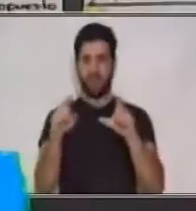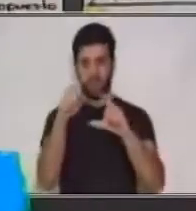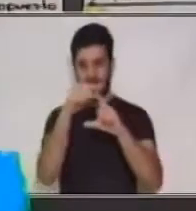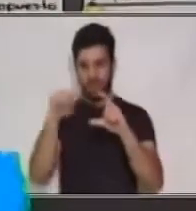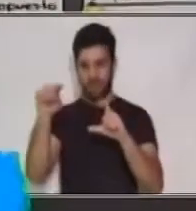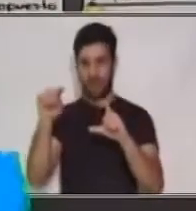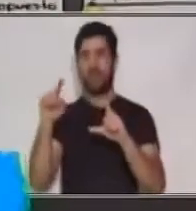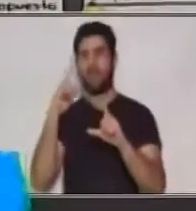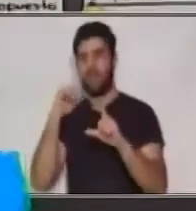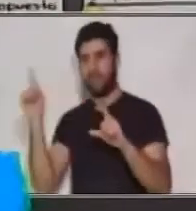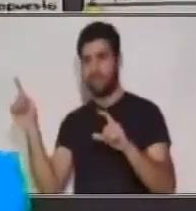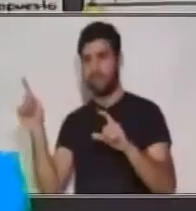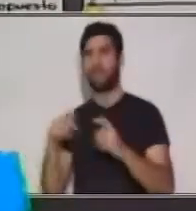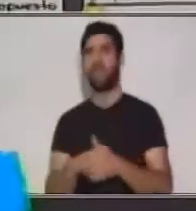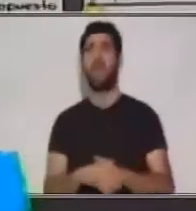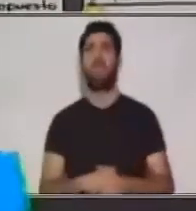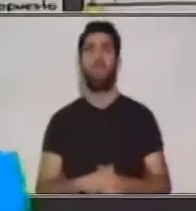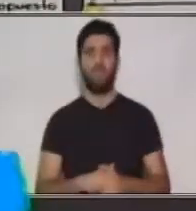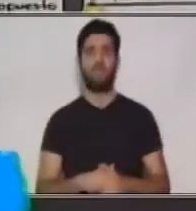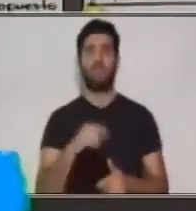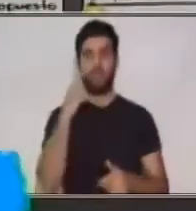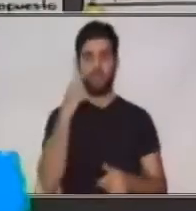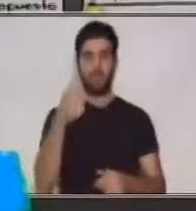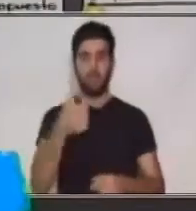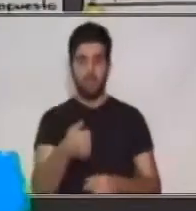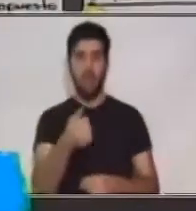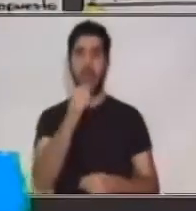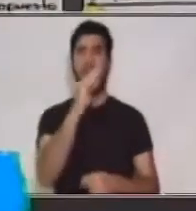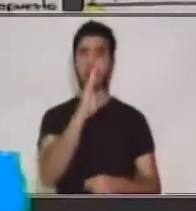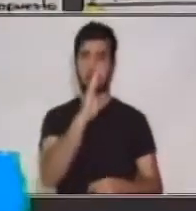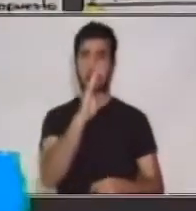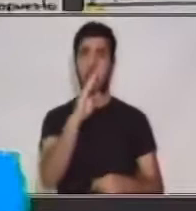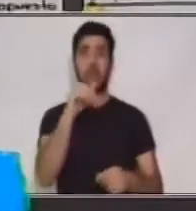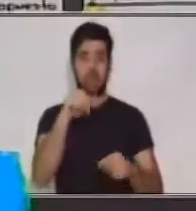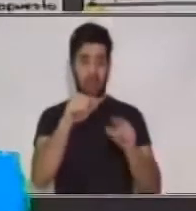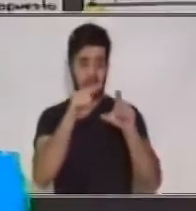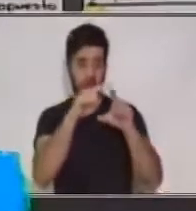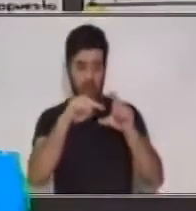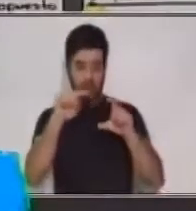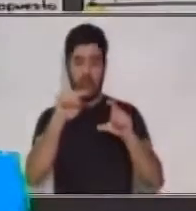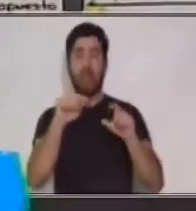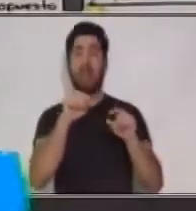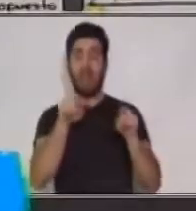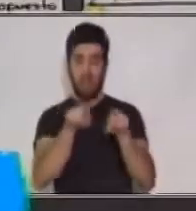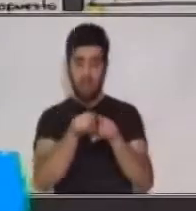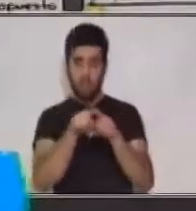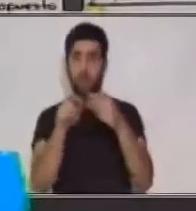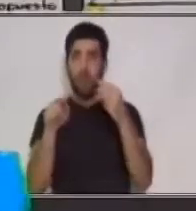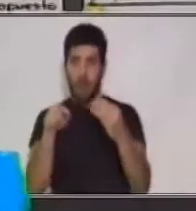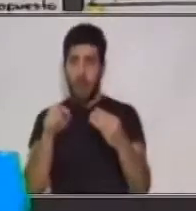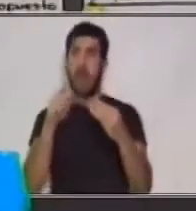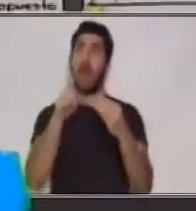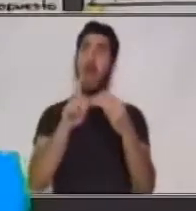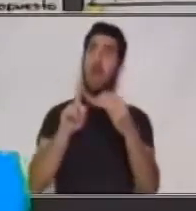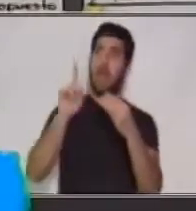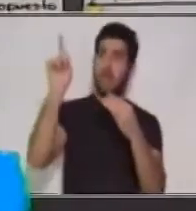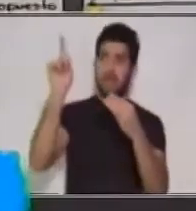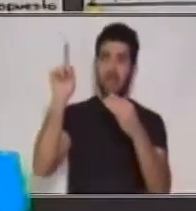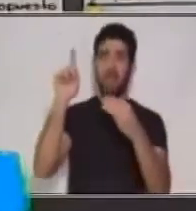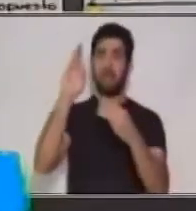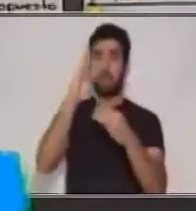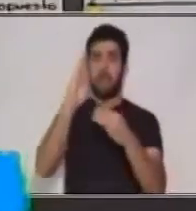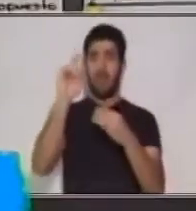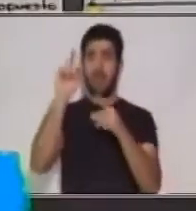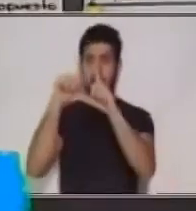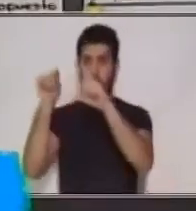ellos, lados iguales, A y B, A', B', y voy a tener el mismo ángulo entre ellos. Tienen que